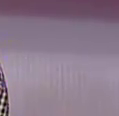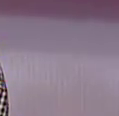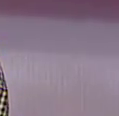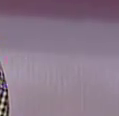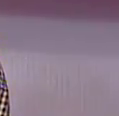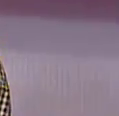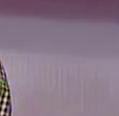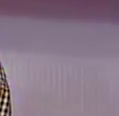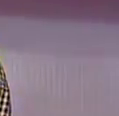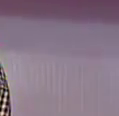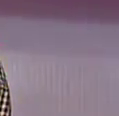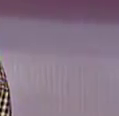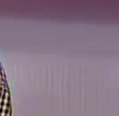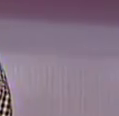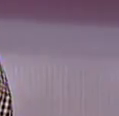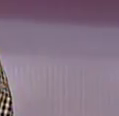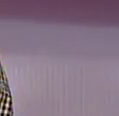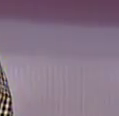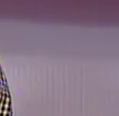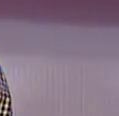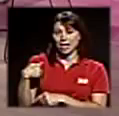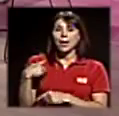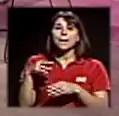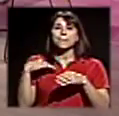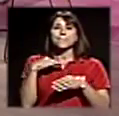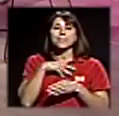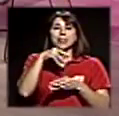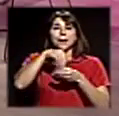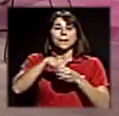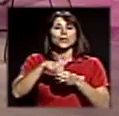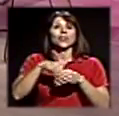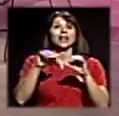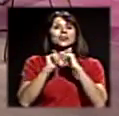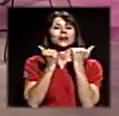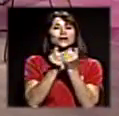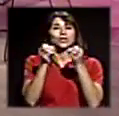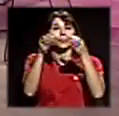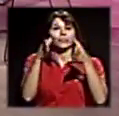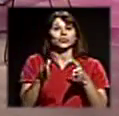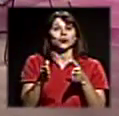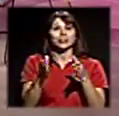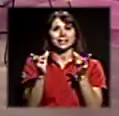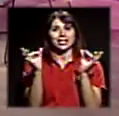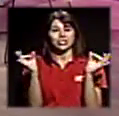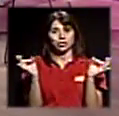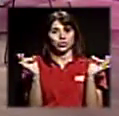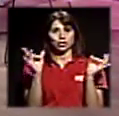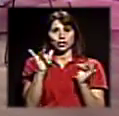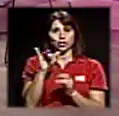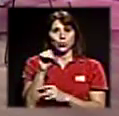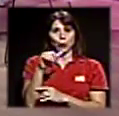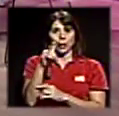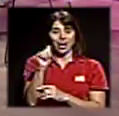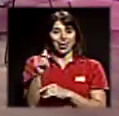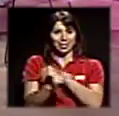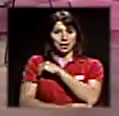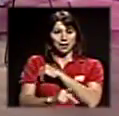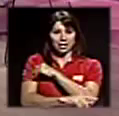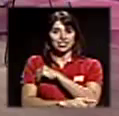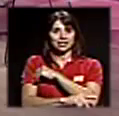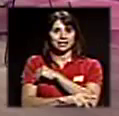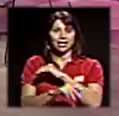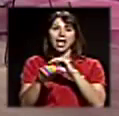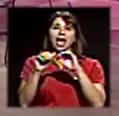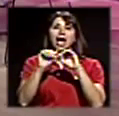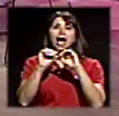Ortiz, que es miembro de la ASOYoga, de la Asociación de Profesores de Yoga del país, que puede contarnos un poco no